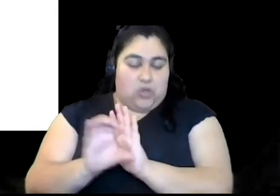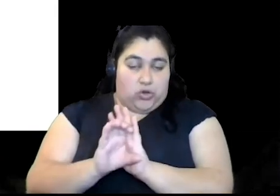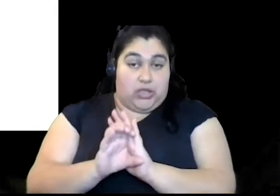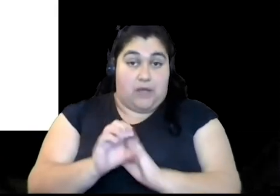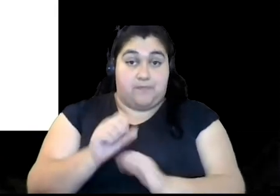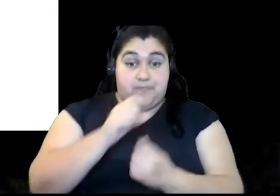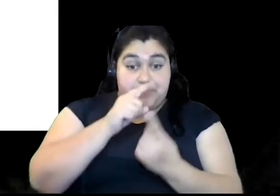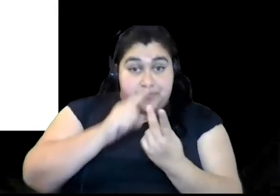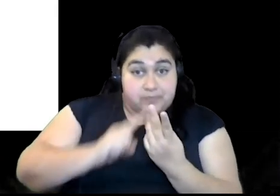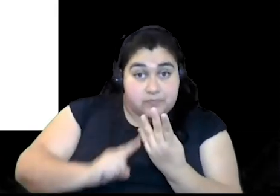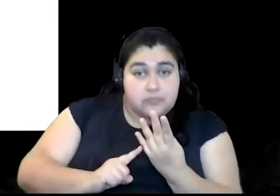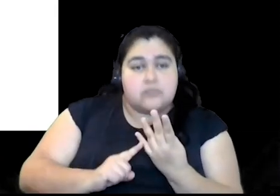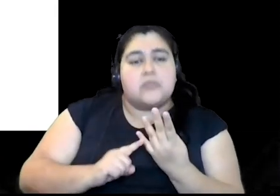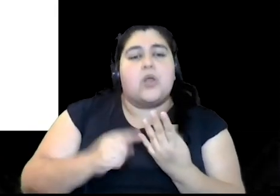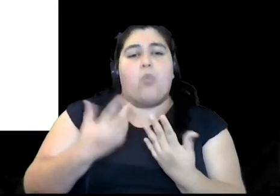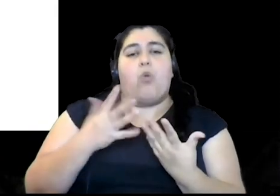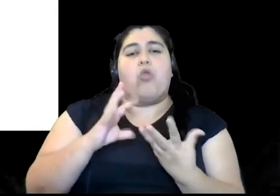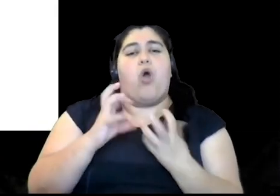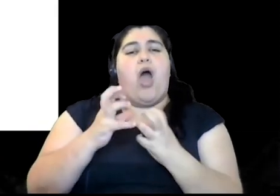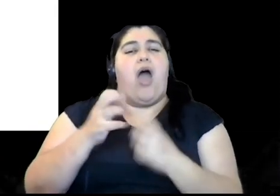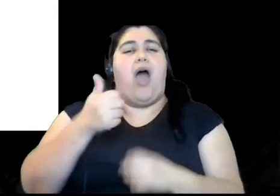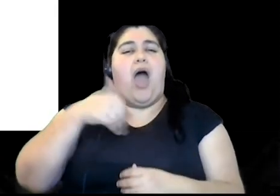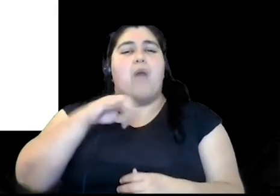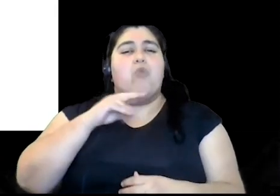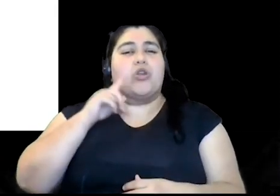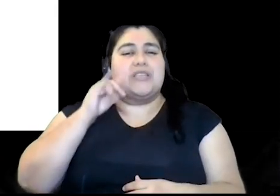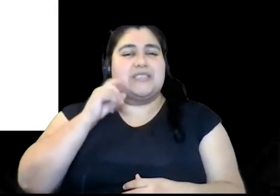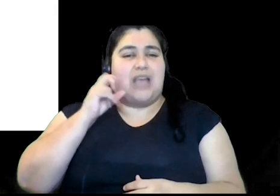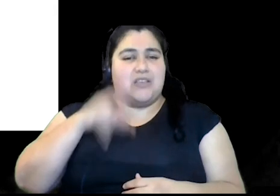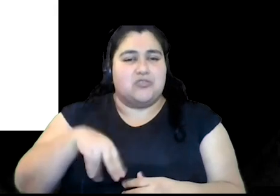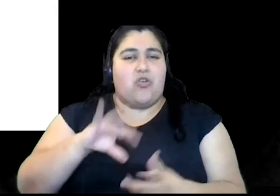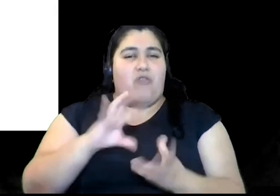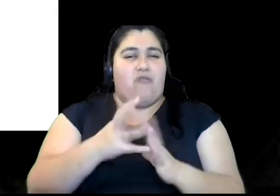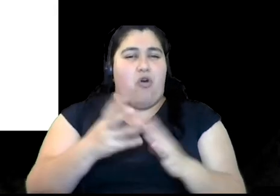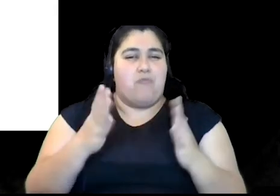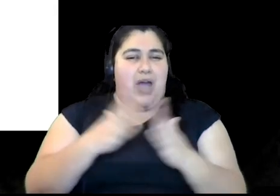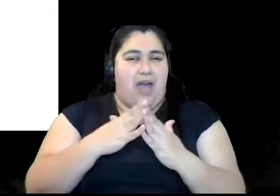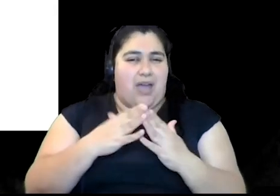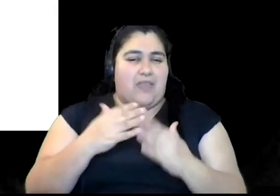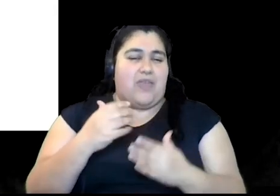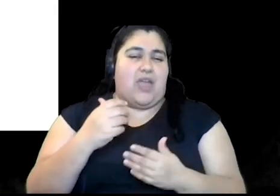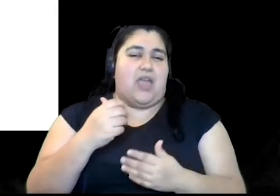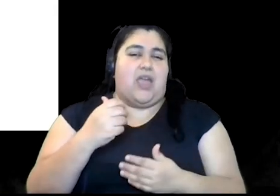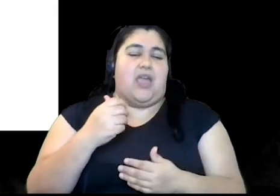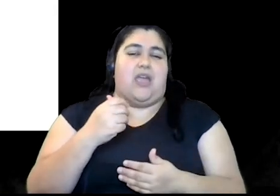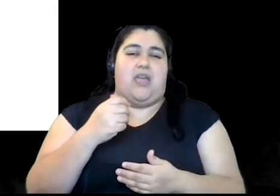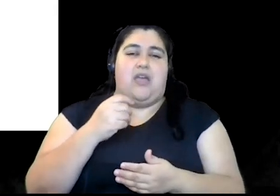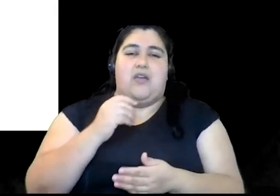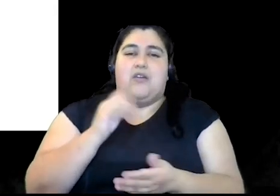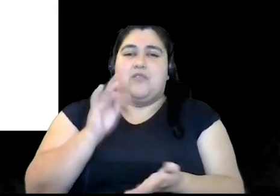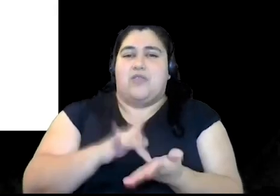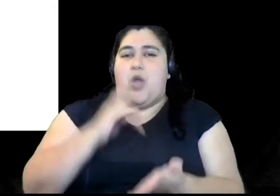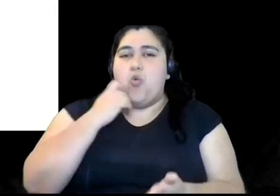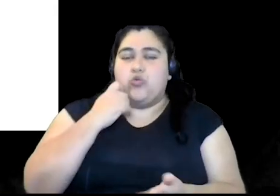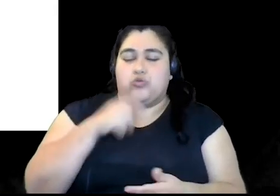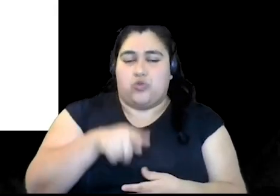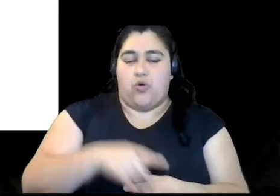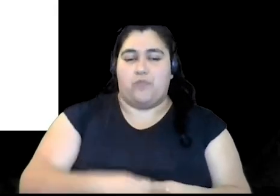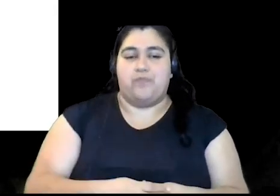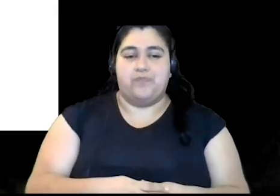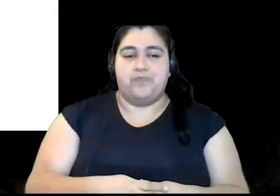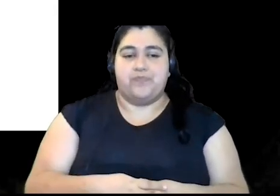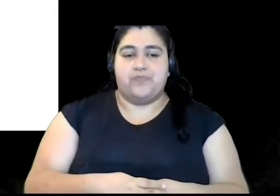cuatro categorías puede deducir la amortización de bienes de uso. Si los bienes de uso son muebles o inmuebles, a su